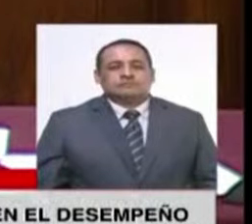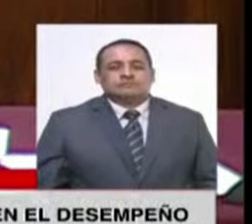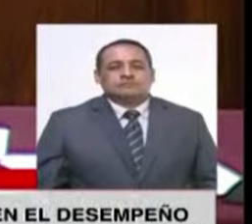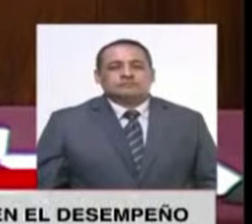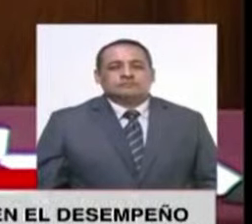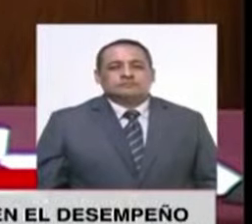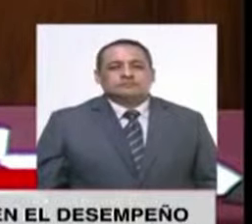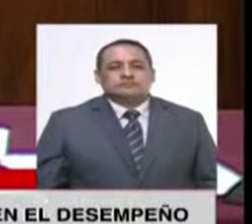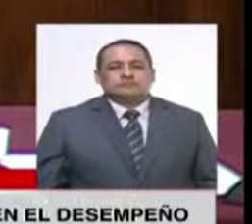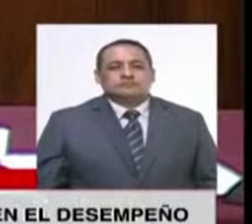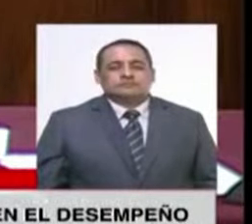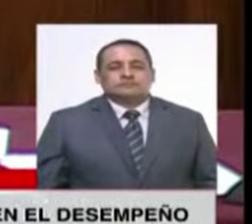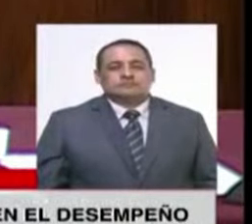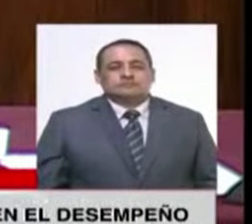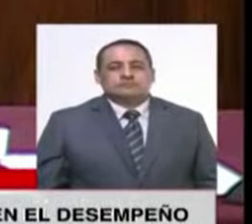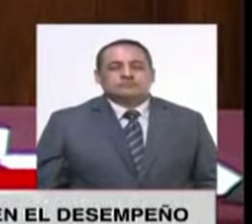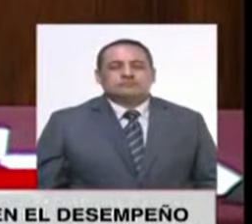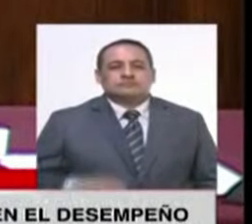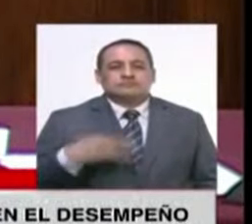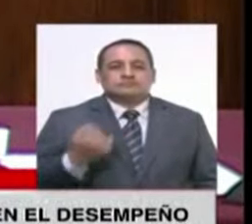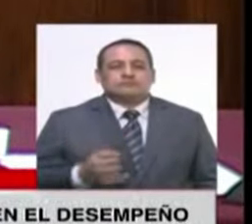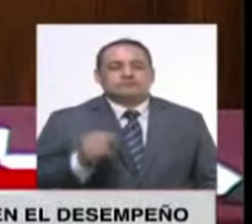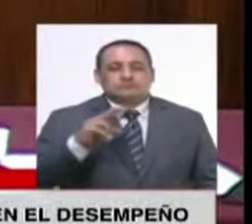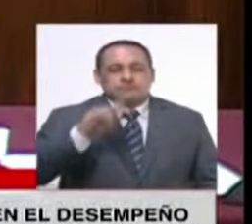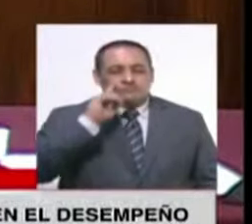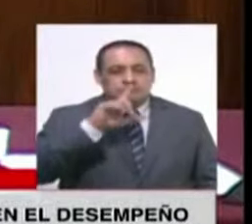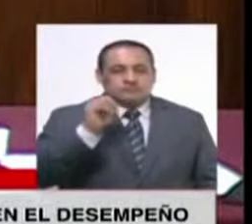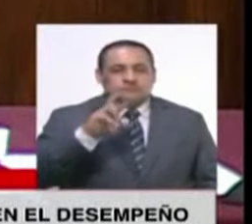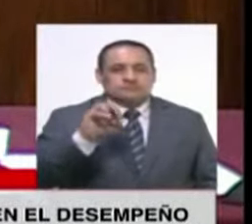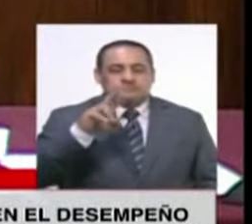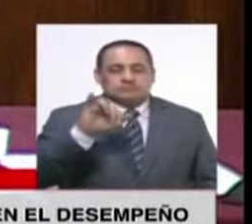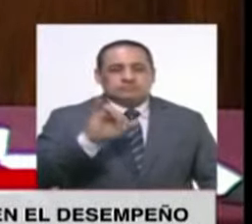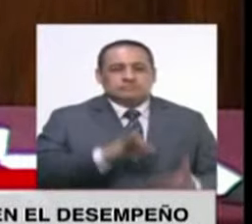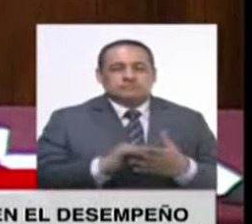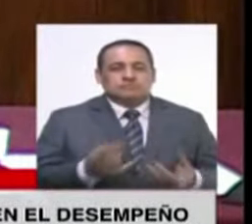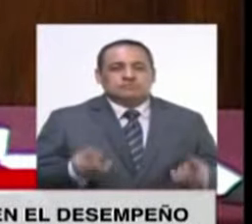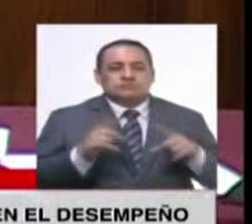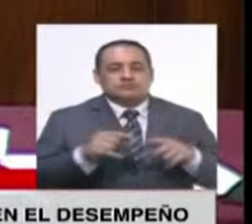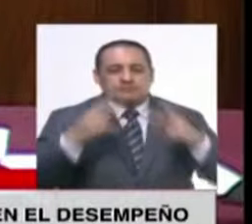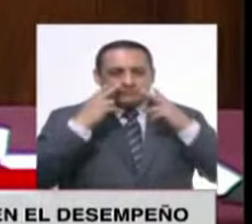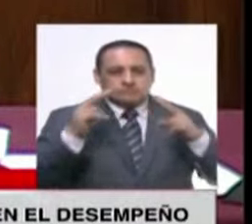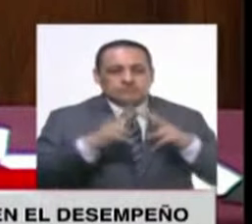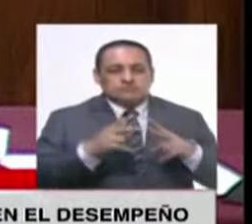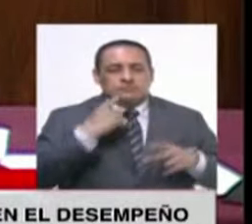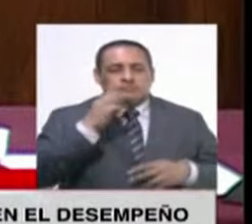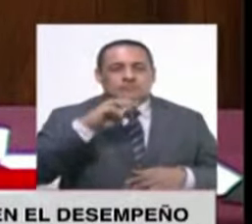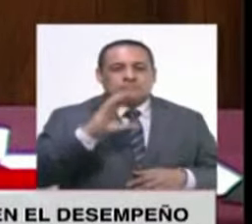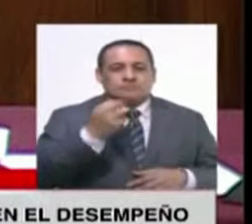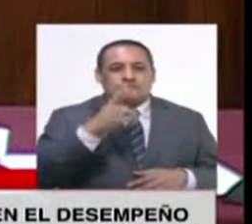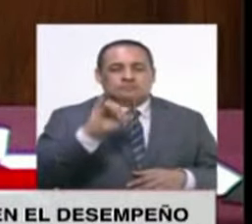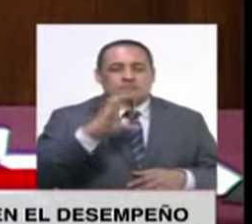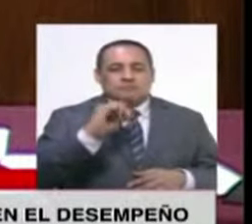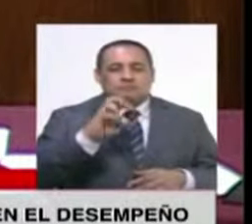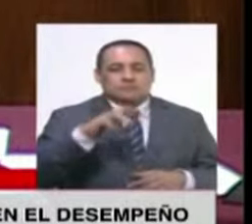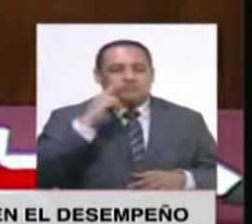Señor Villaverde, ¿desde cuándo conoce usted a Juan Manuel Carrasco